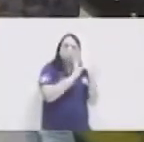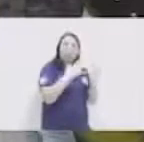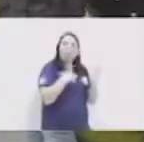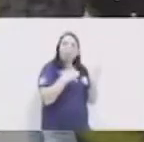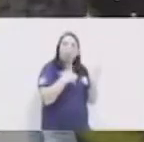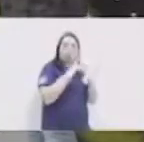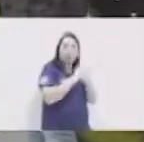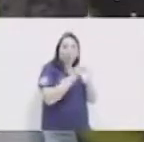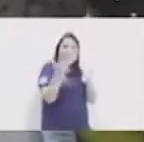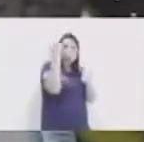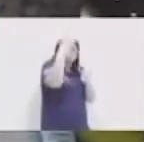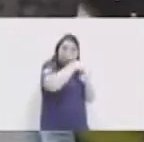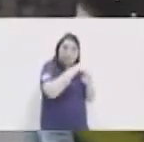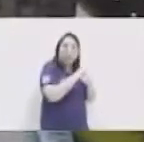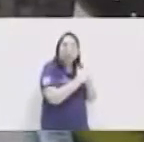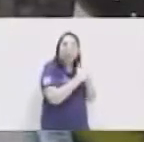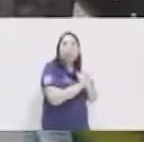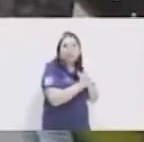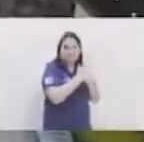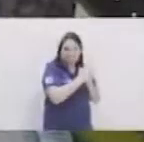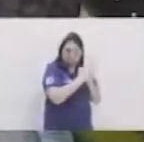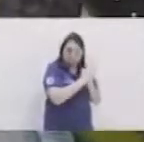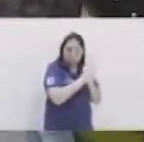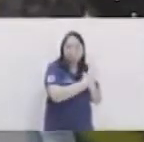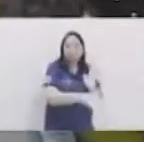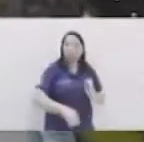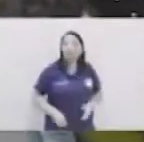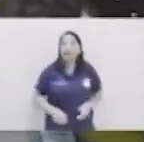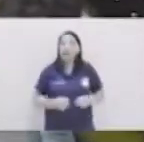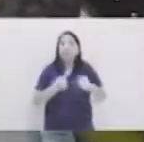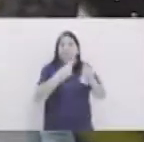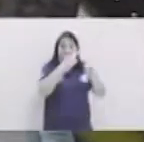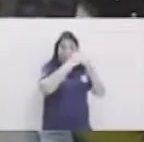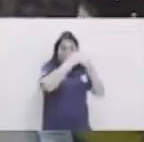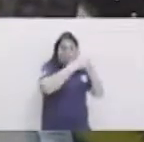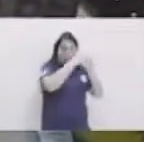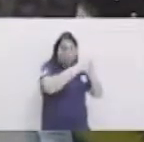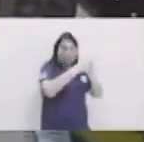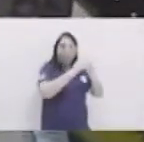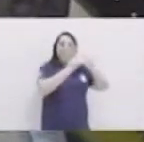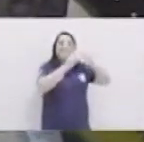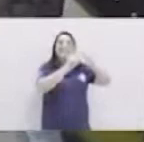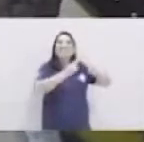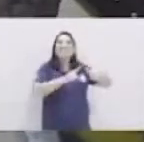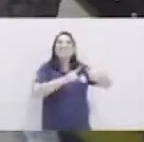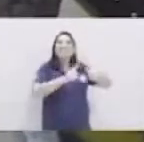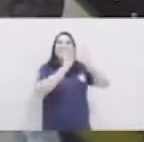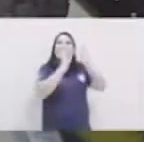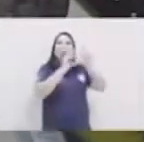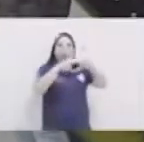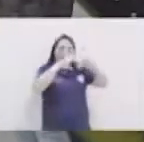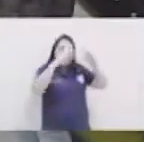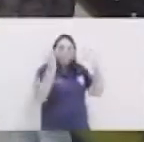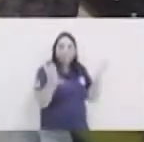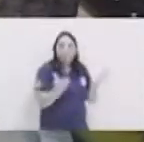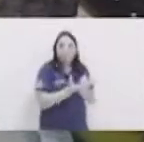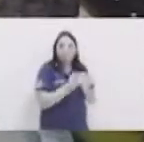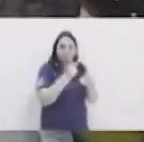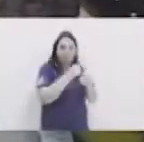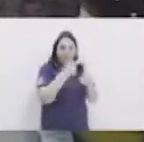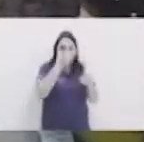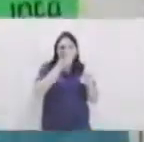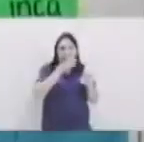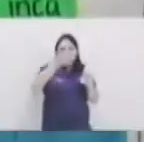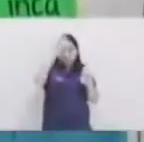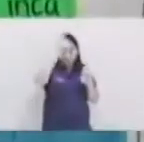anónimo, pero cada uno tiene su propia forma de ver el mundo, que es lo importante que tenemos que valorar de las literaturas.